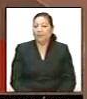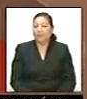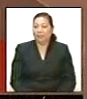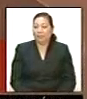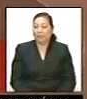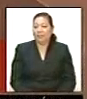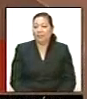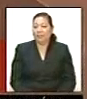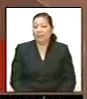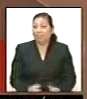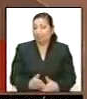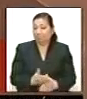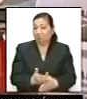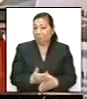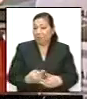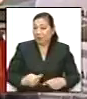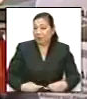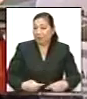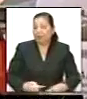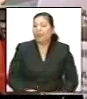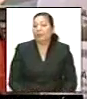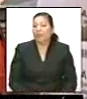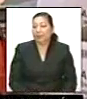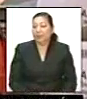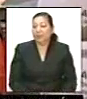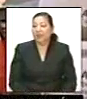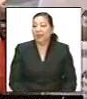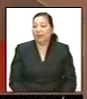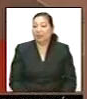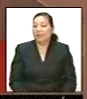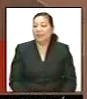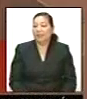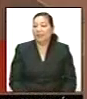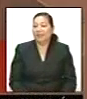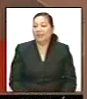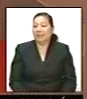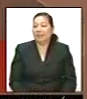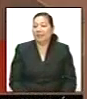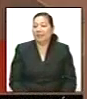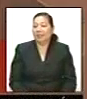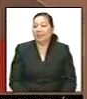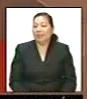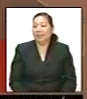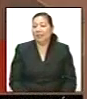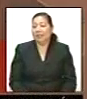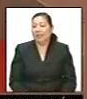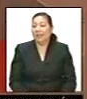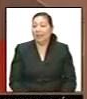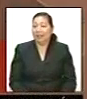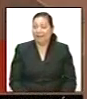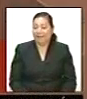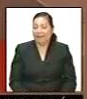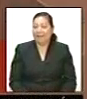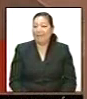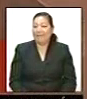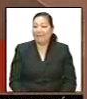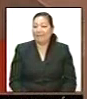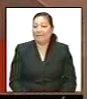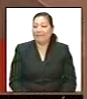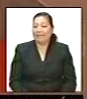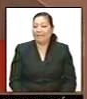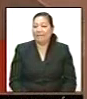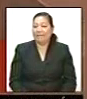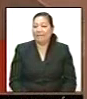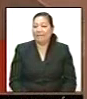Perdón, si esto ha sido parte de la discusión de los ejecutivos. Palabra para la respuesta. Muchas gracias,